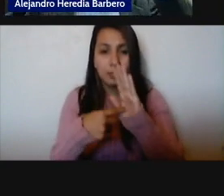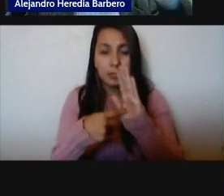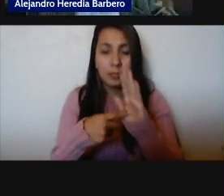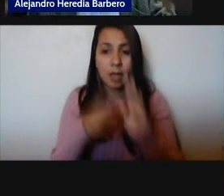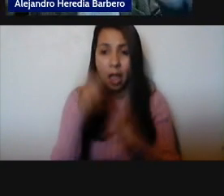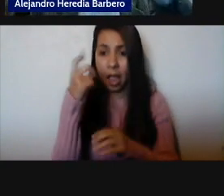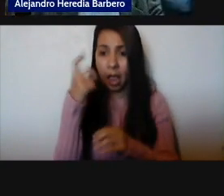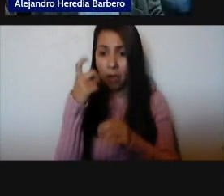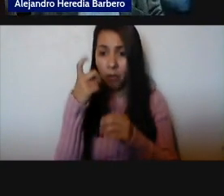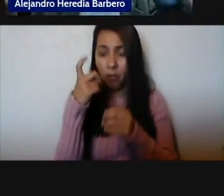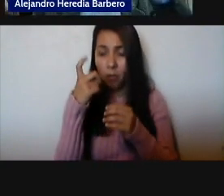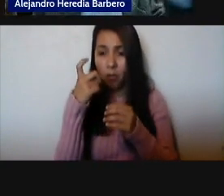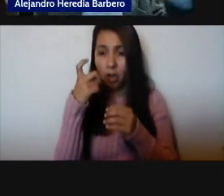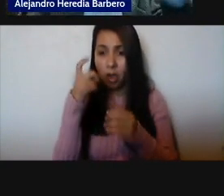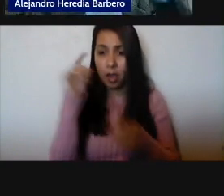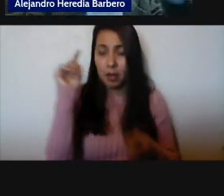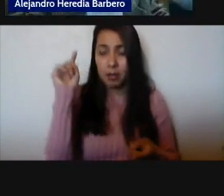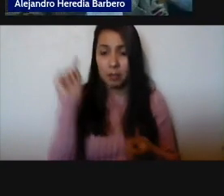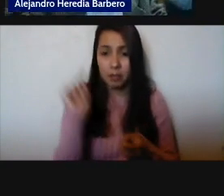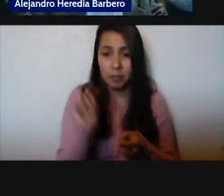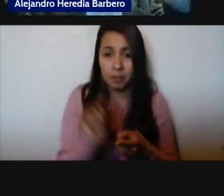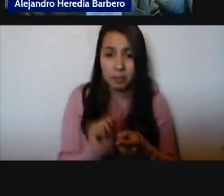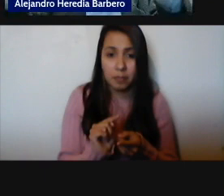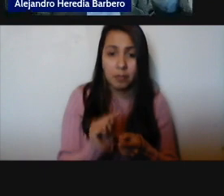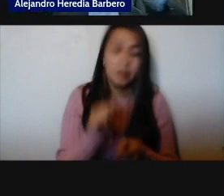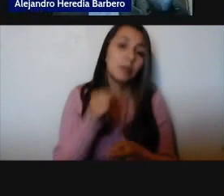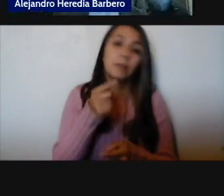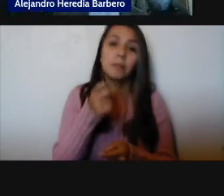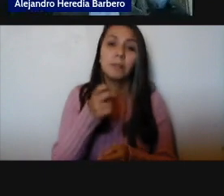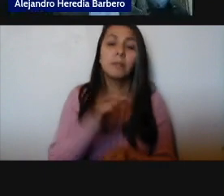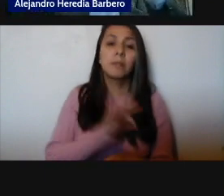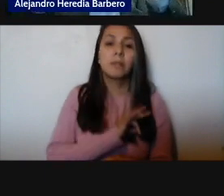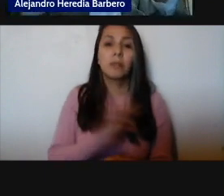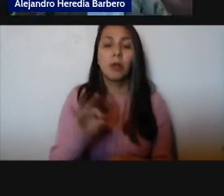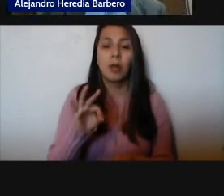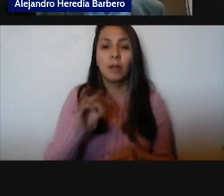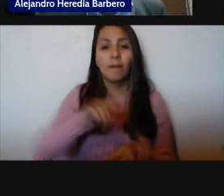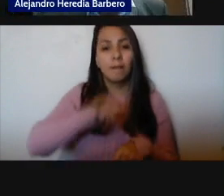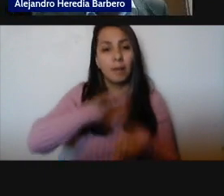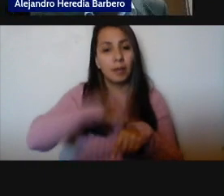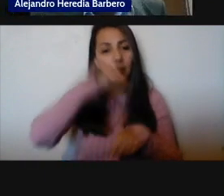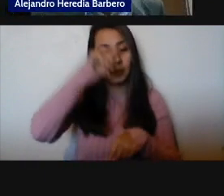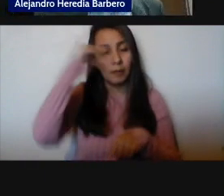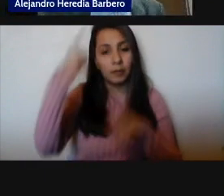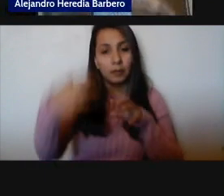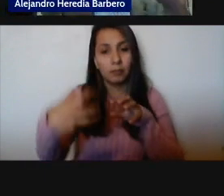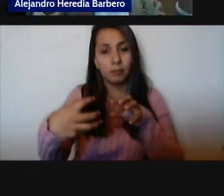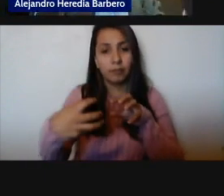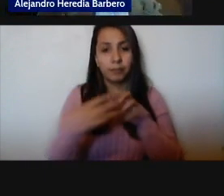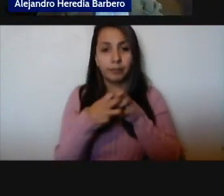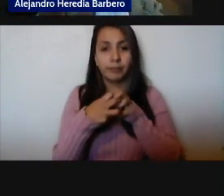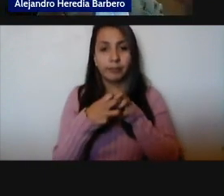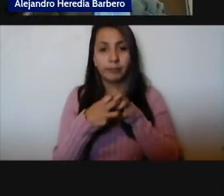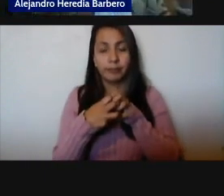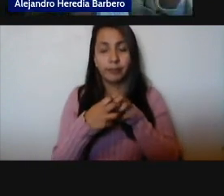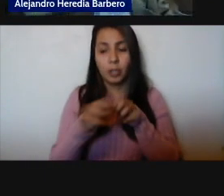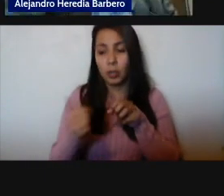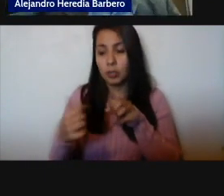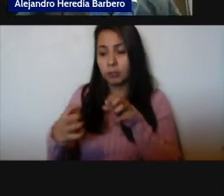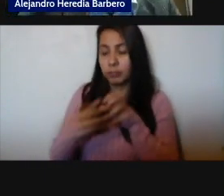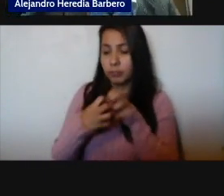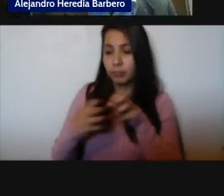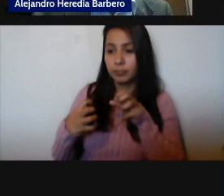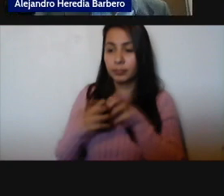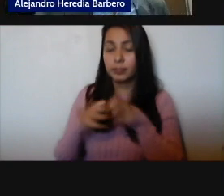es, tengo pérdida de agua y entonces las moléculas se van a conectar más fácilmente. Se conectan más fácilmente y